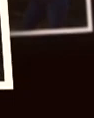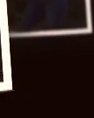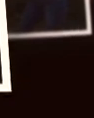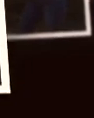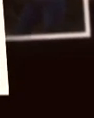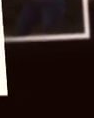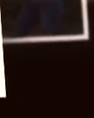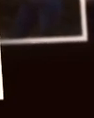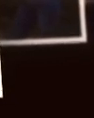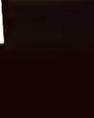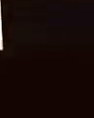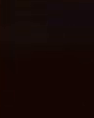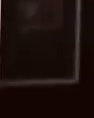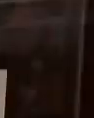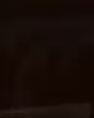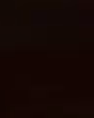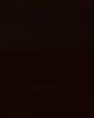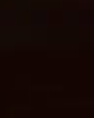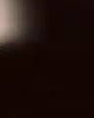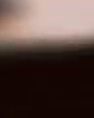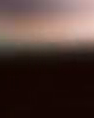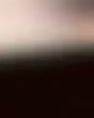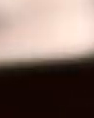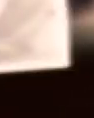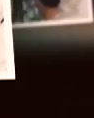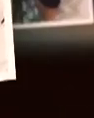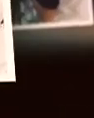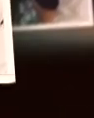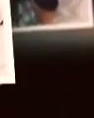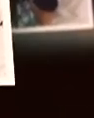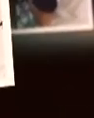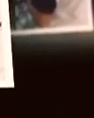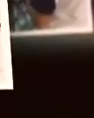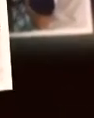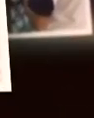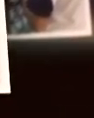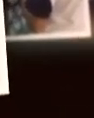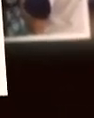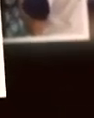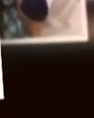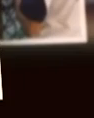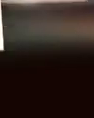mi corazón, estoy hablando de nombre de una generación.